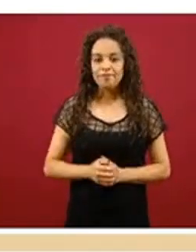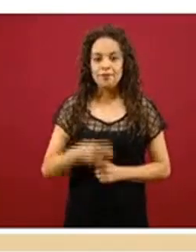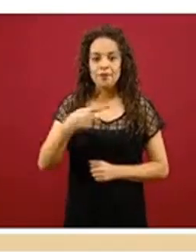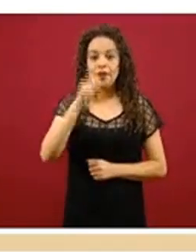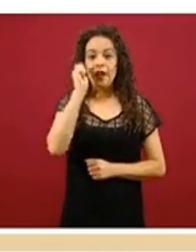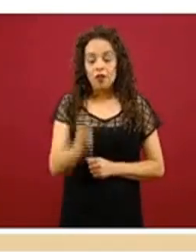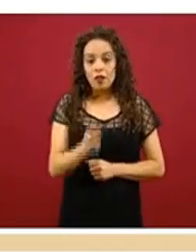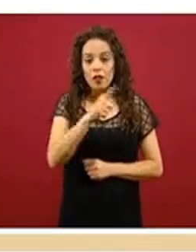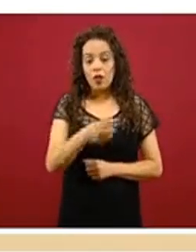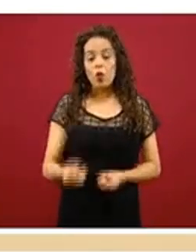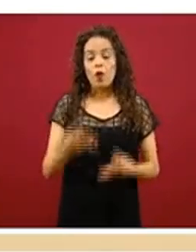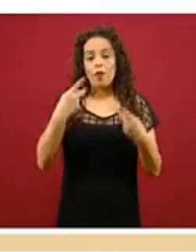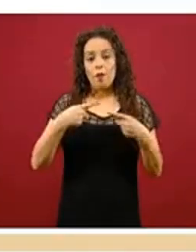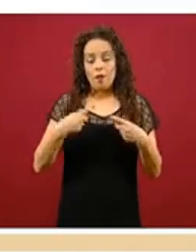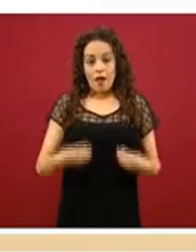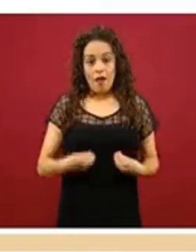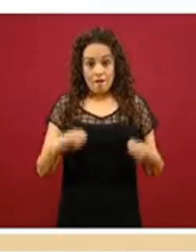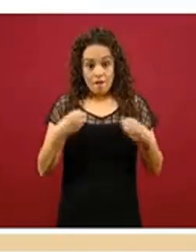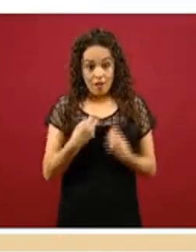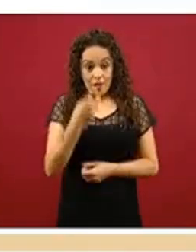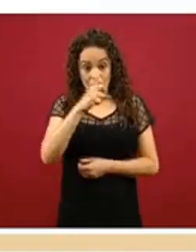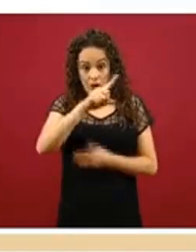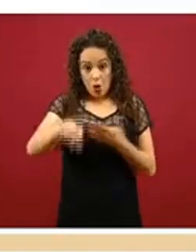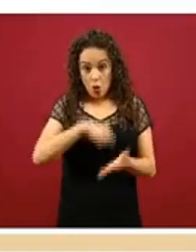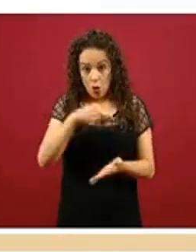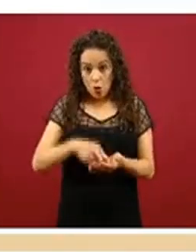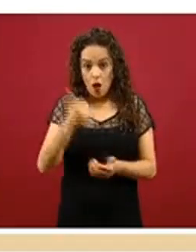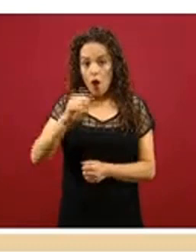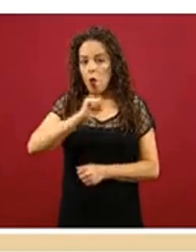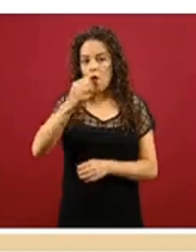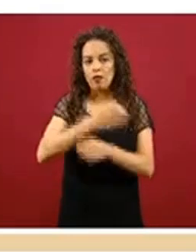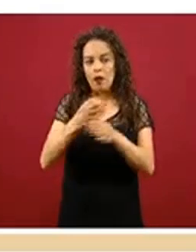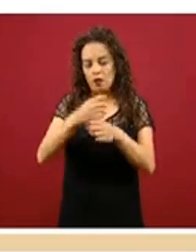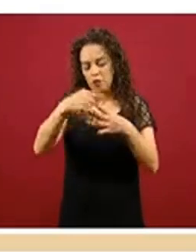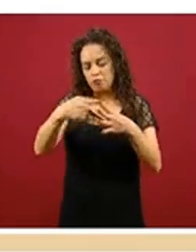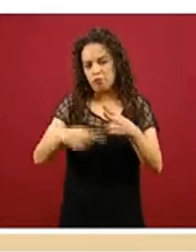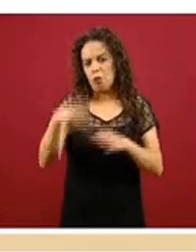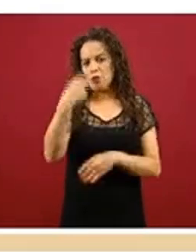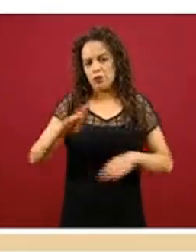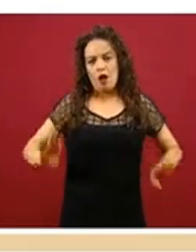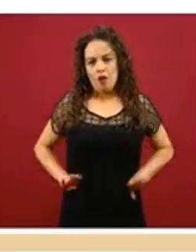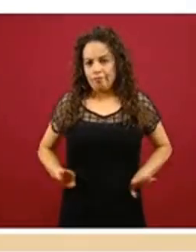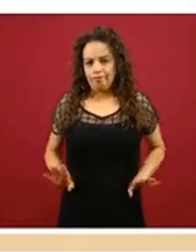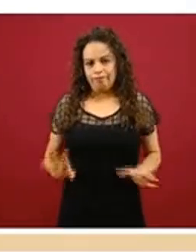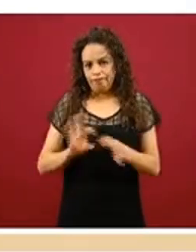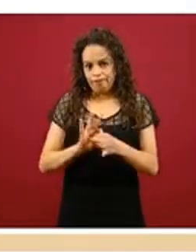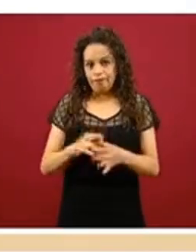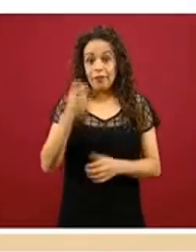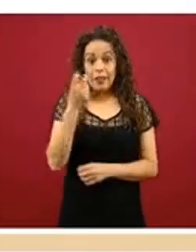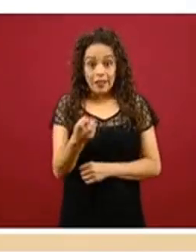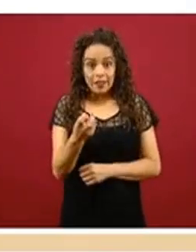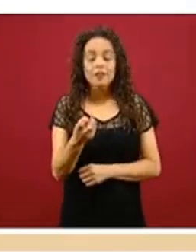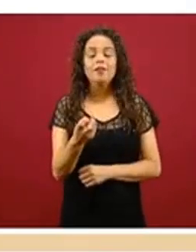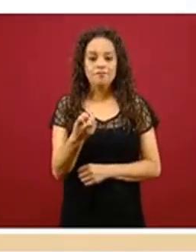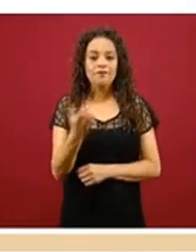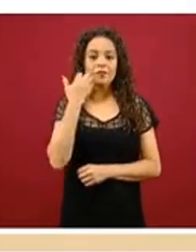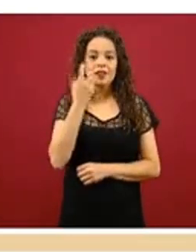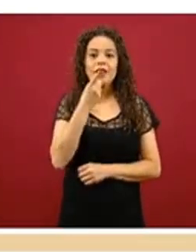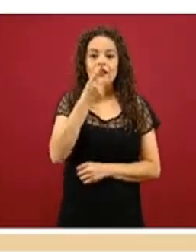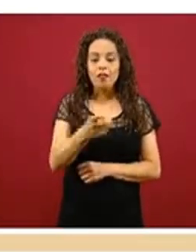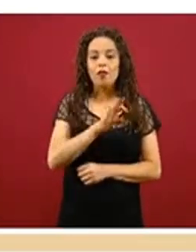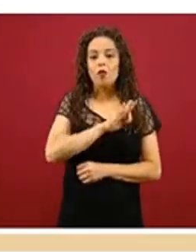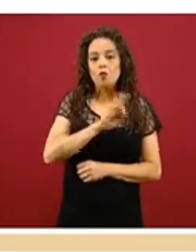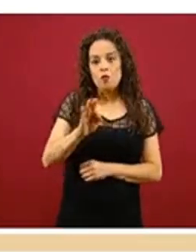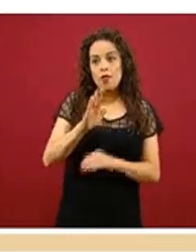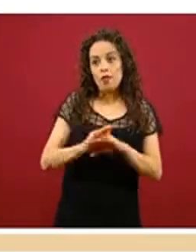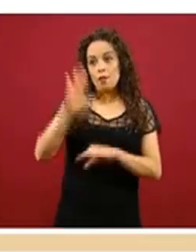densidad poblacional y otro tipo de características, pues es lo que nos puede llevar a mitigar más